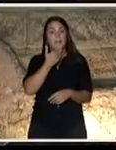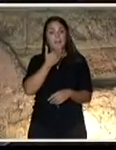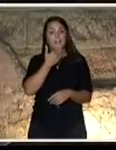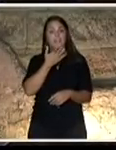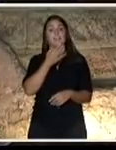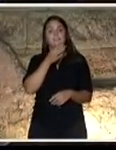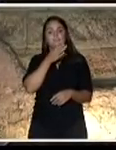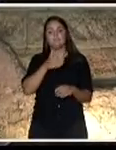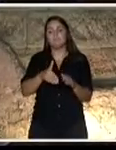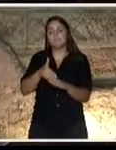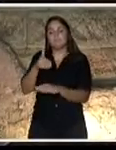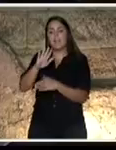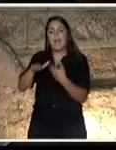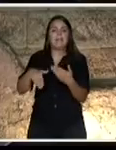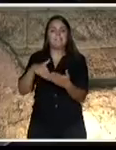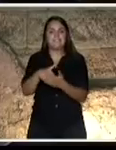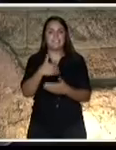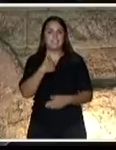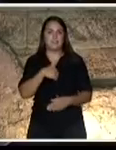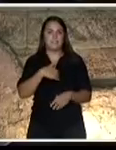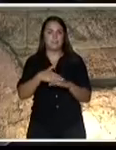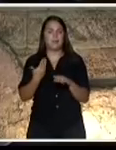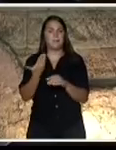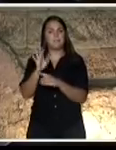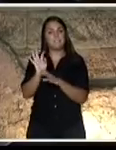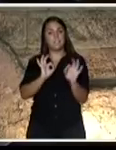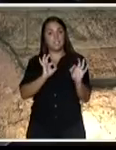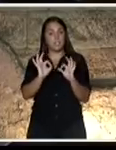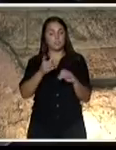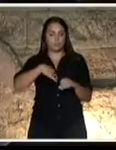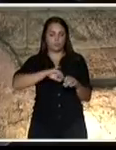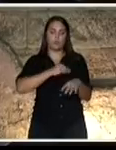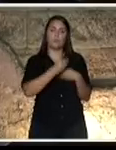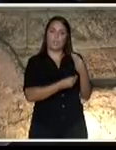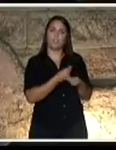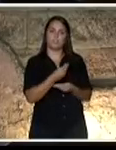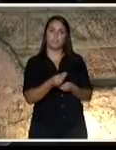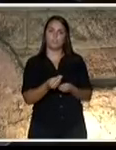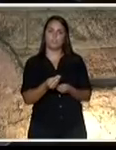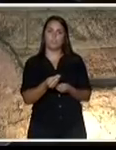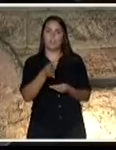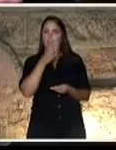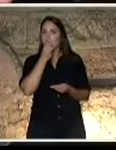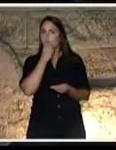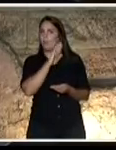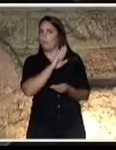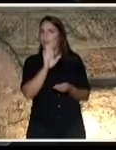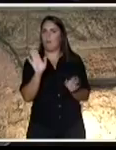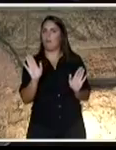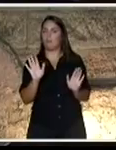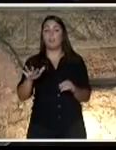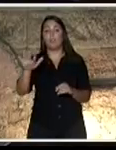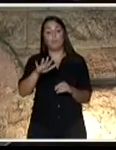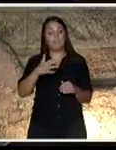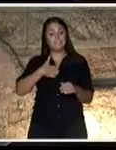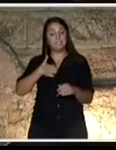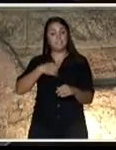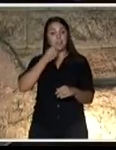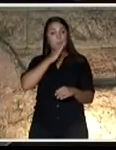iba hasta allá, hasta Sevilla, para presentar el teatro, y lo hemos hecho en los mejores altares, en los reales alcázares de Sevilla más de una